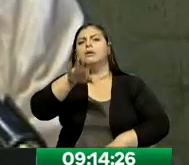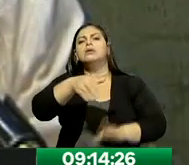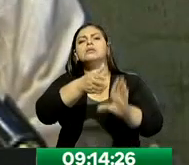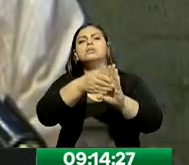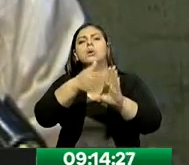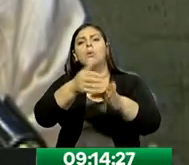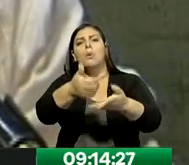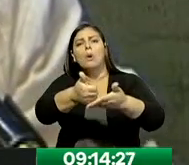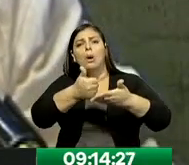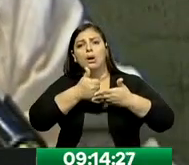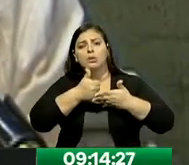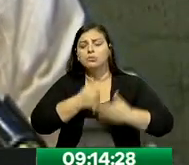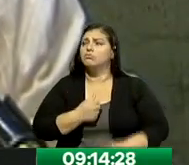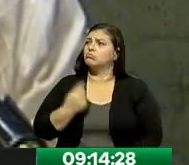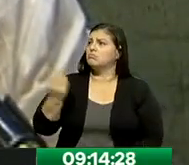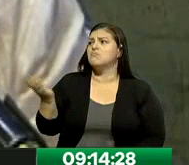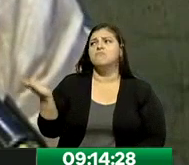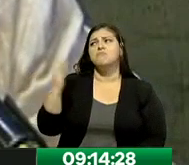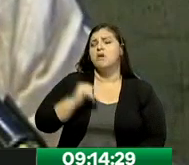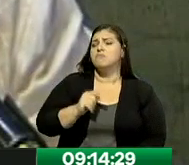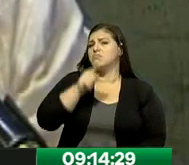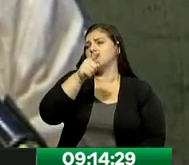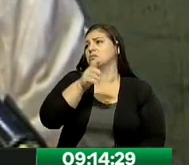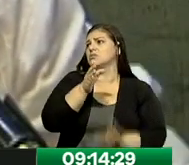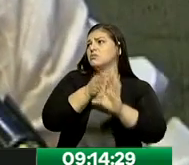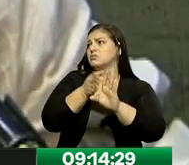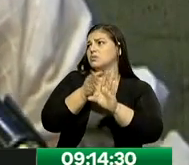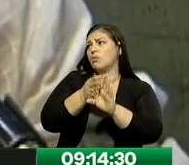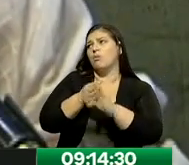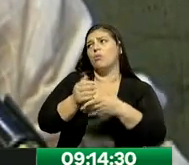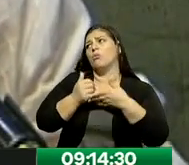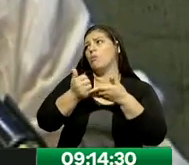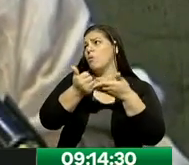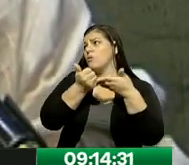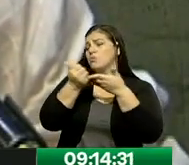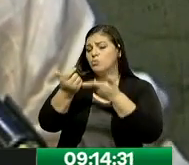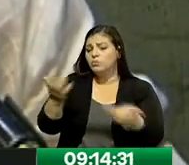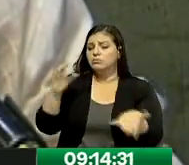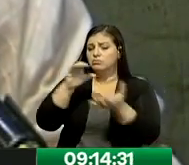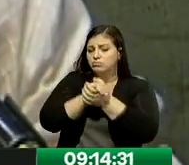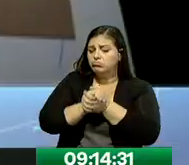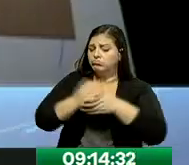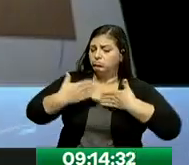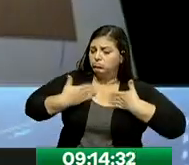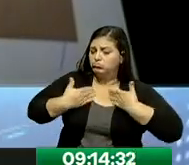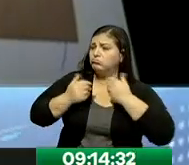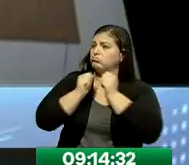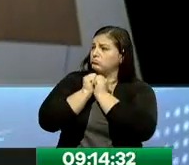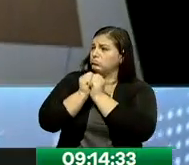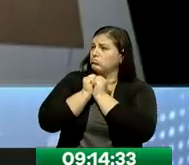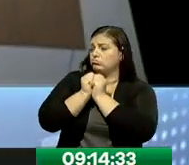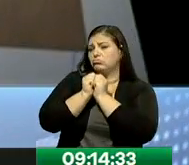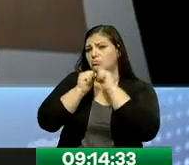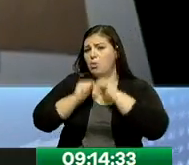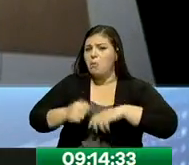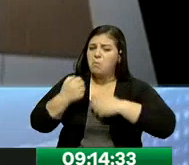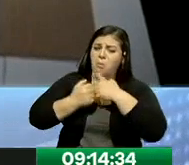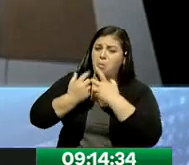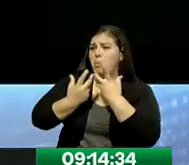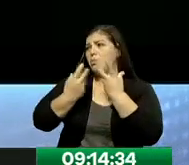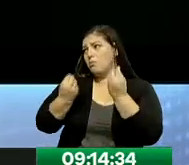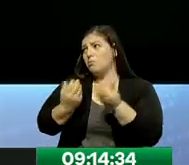Si que quieren conservar su hogar, su matrimonio, su relación, tratar de buscar la